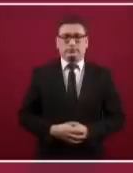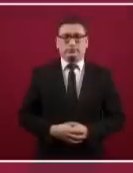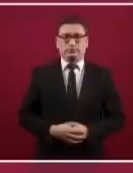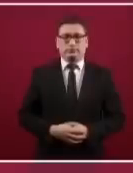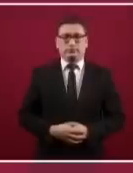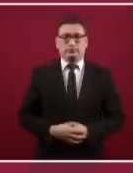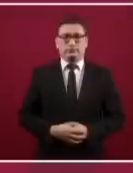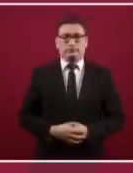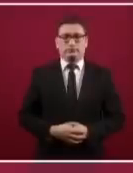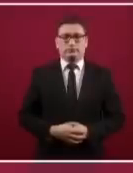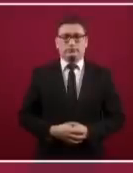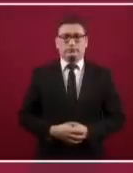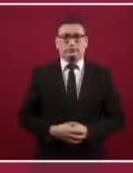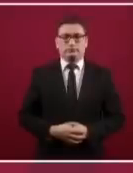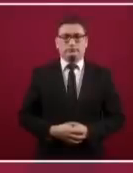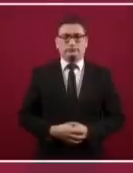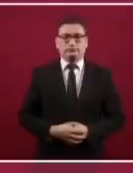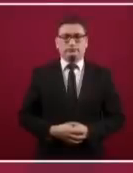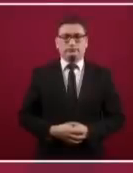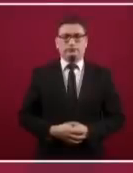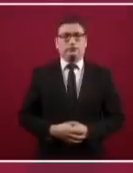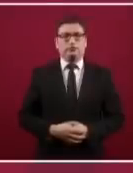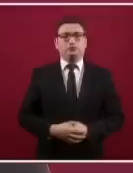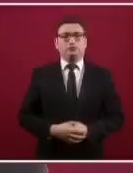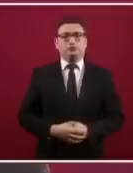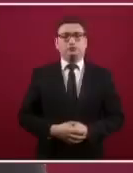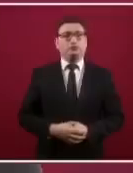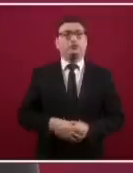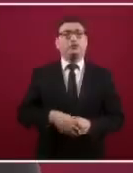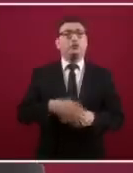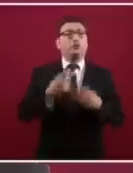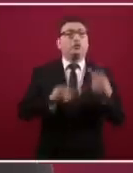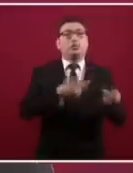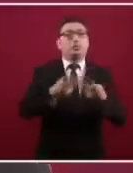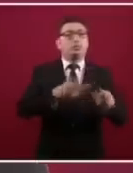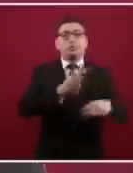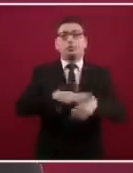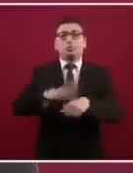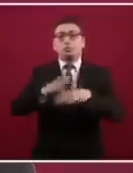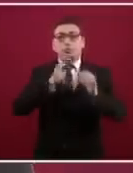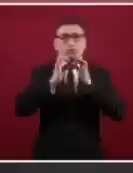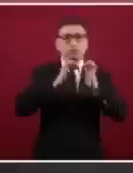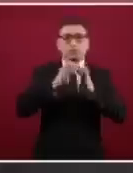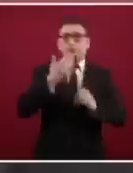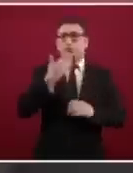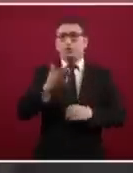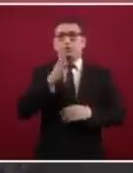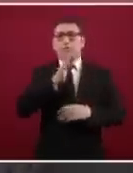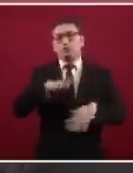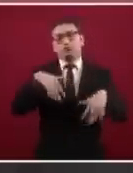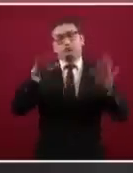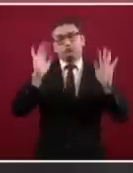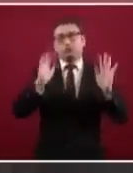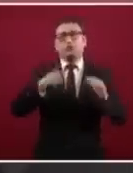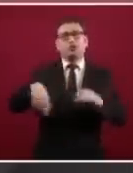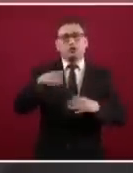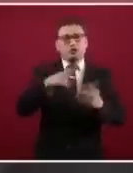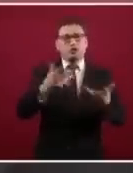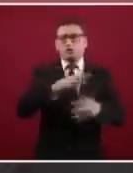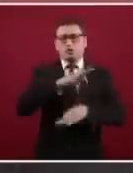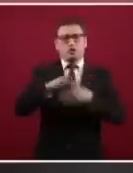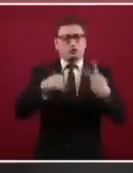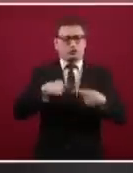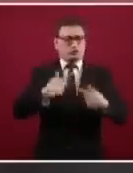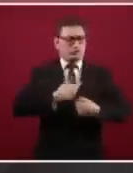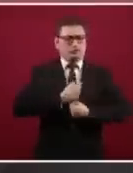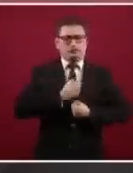Y si es buena o no es buena la consulta, pues que se haga la consulta, que todo el mundo se exprese, que